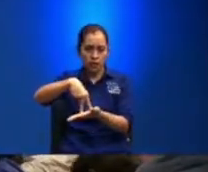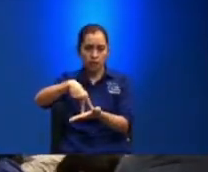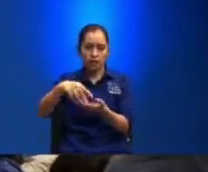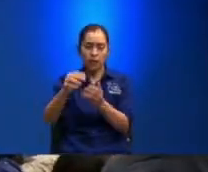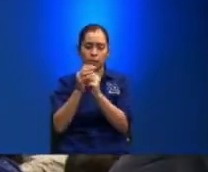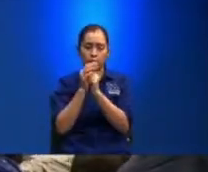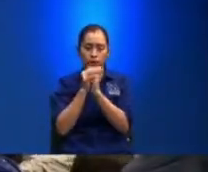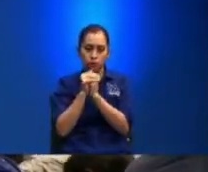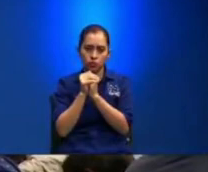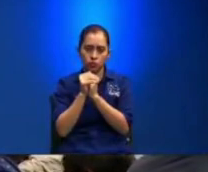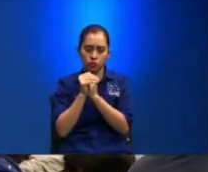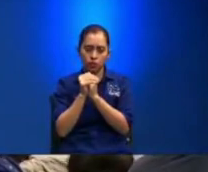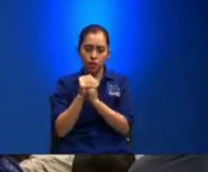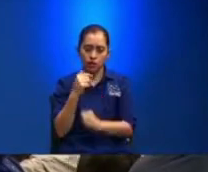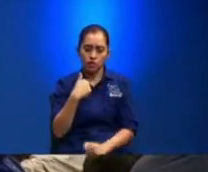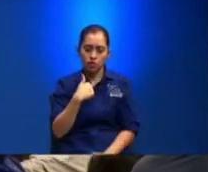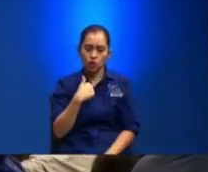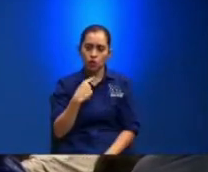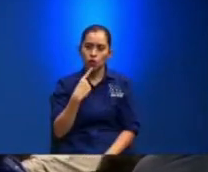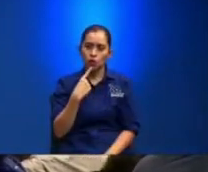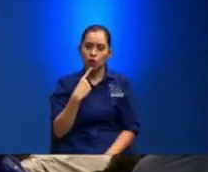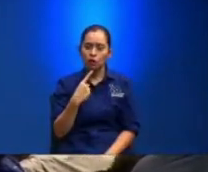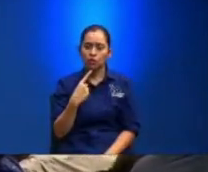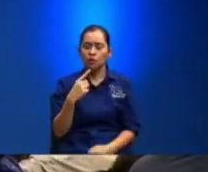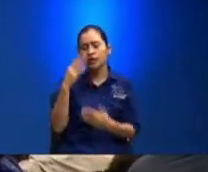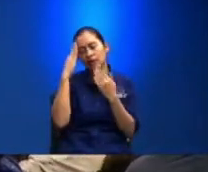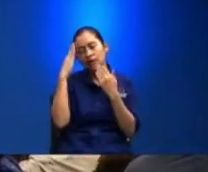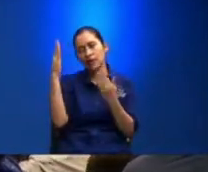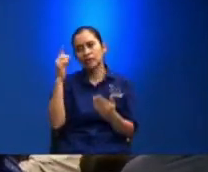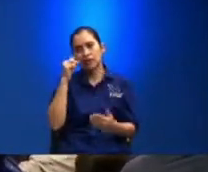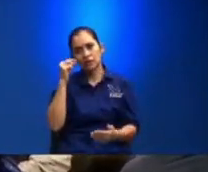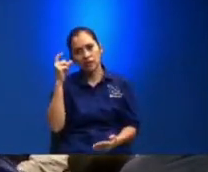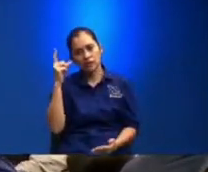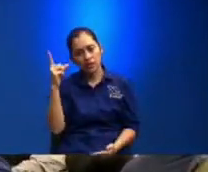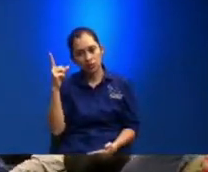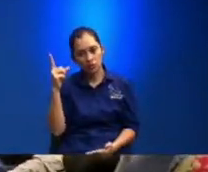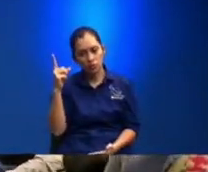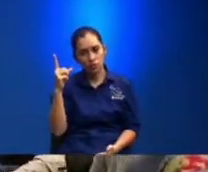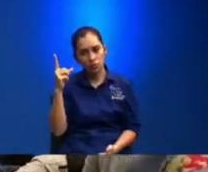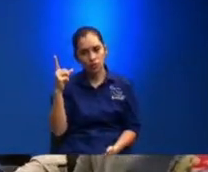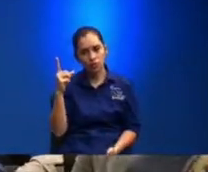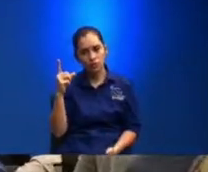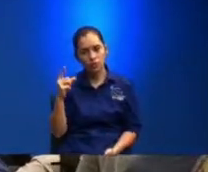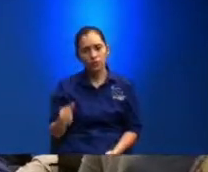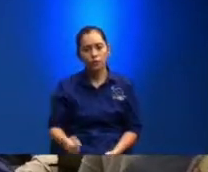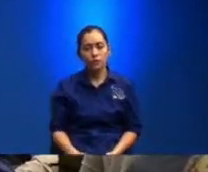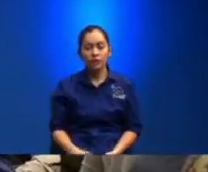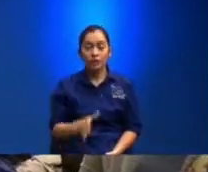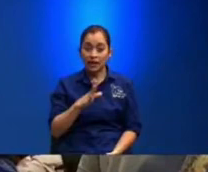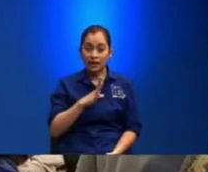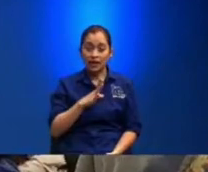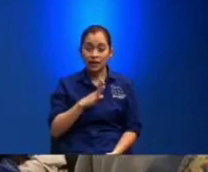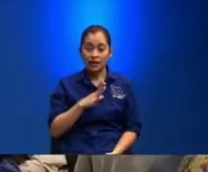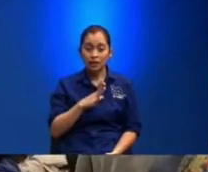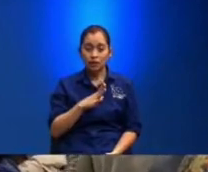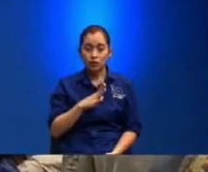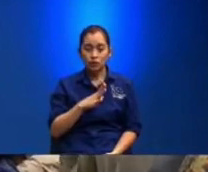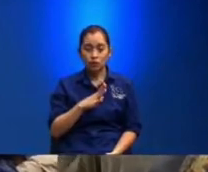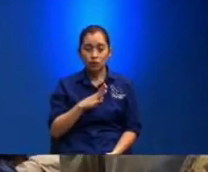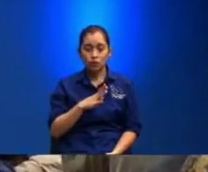que tenemos otras actividades posteriores de siempre de la predicación de la palabra